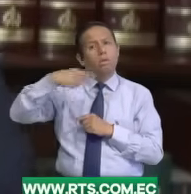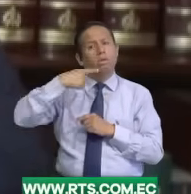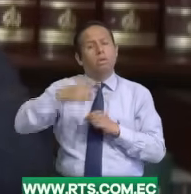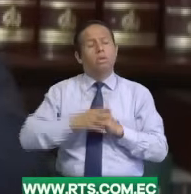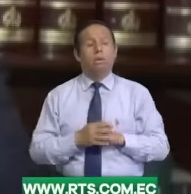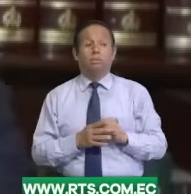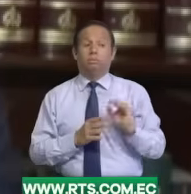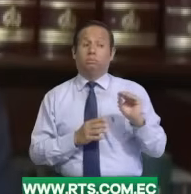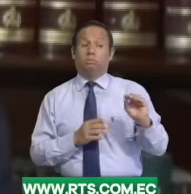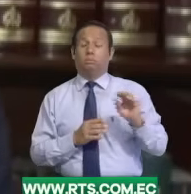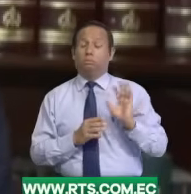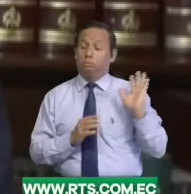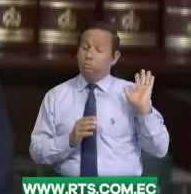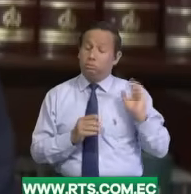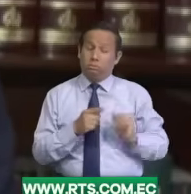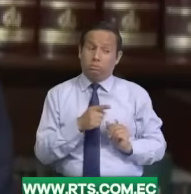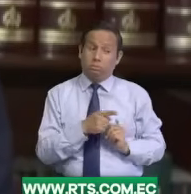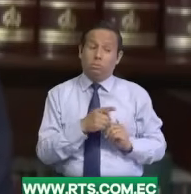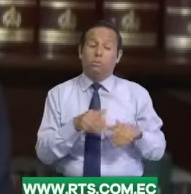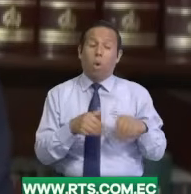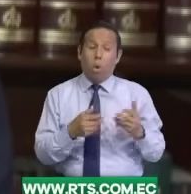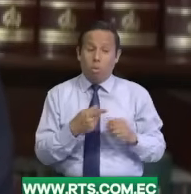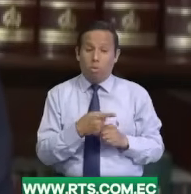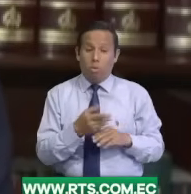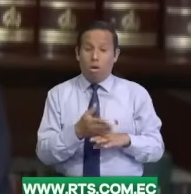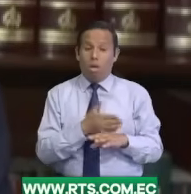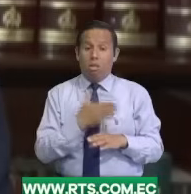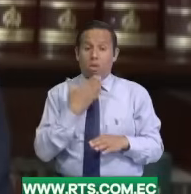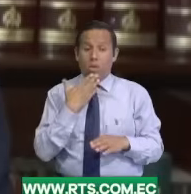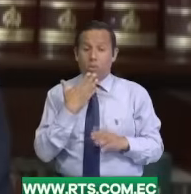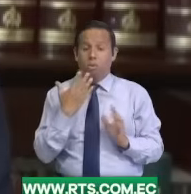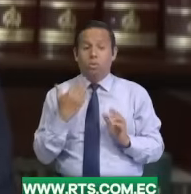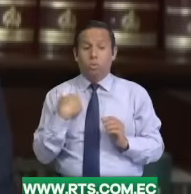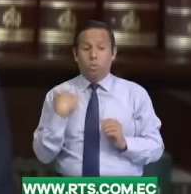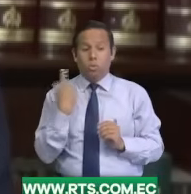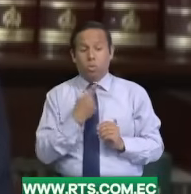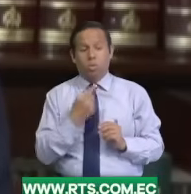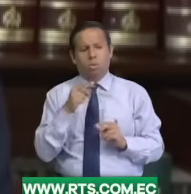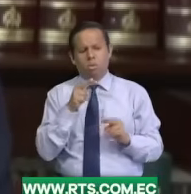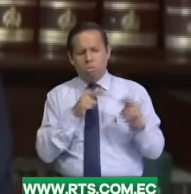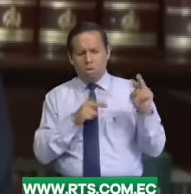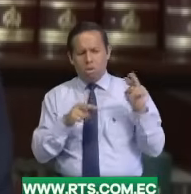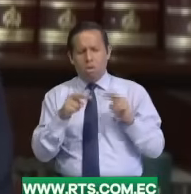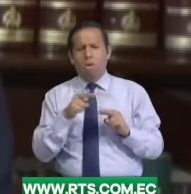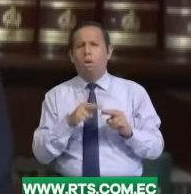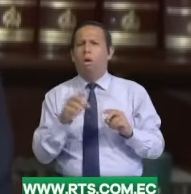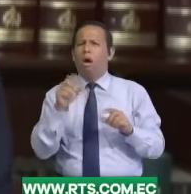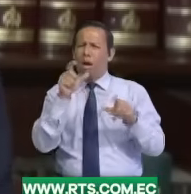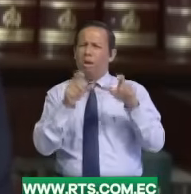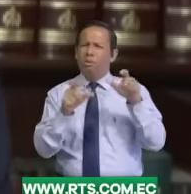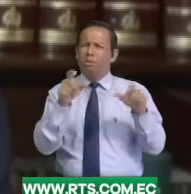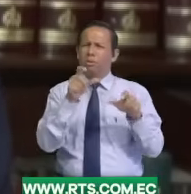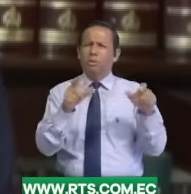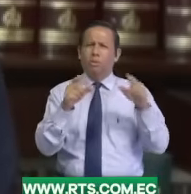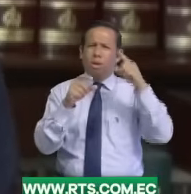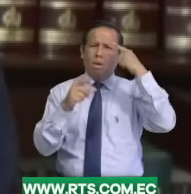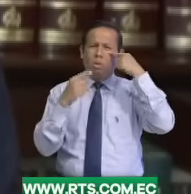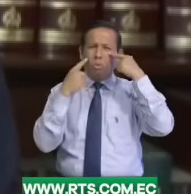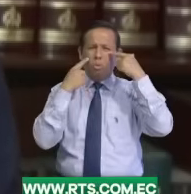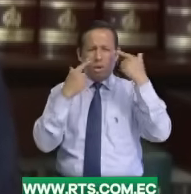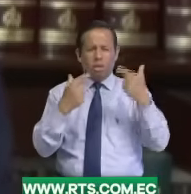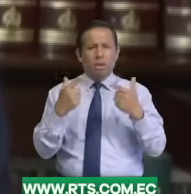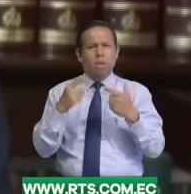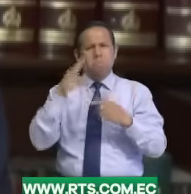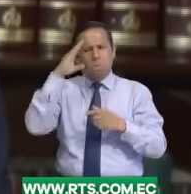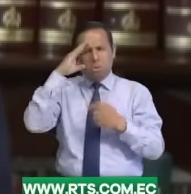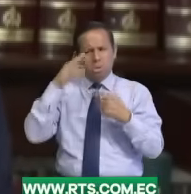supuestamente que si es que él estaba con esto y ellos habían visto que policías o guardias de seguridad por hacer eso estaban presos.